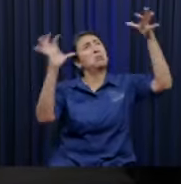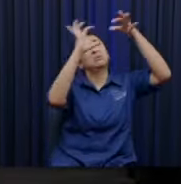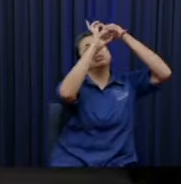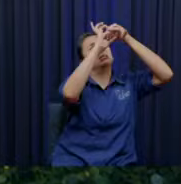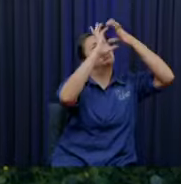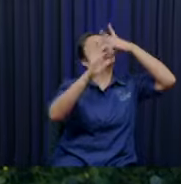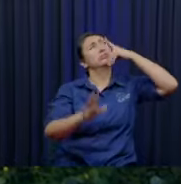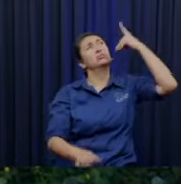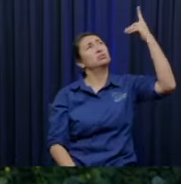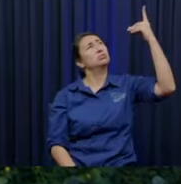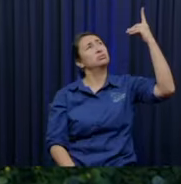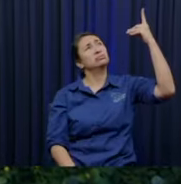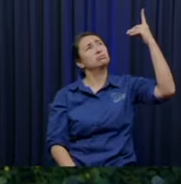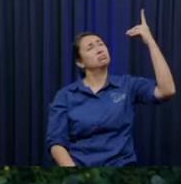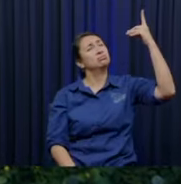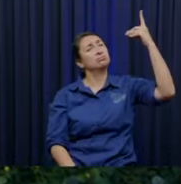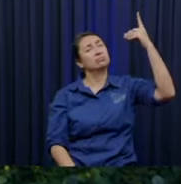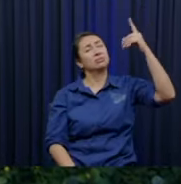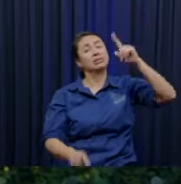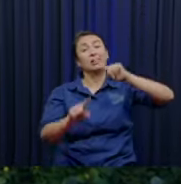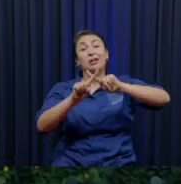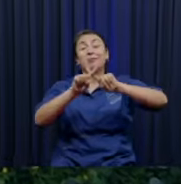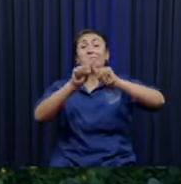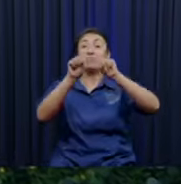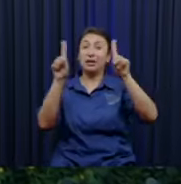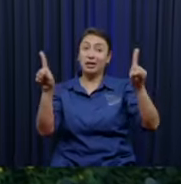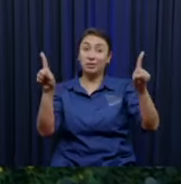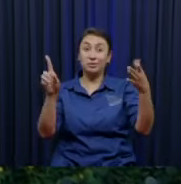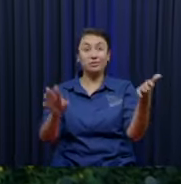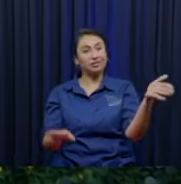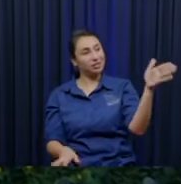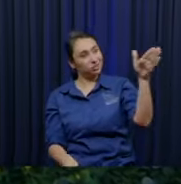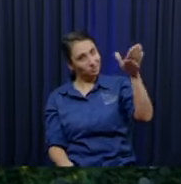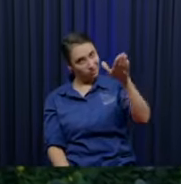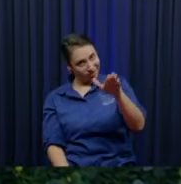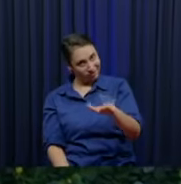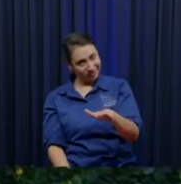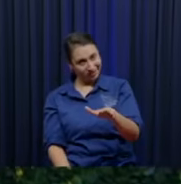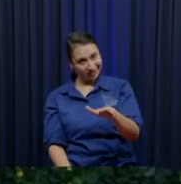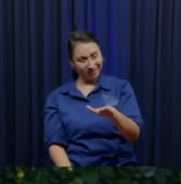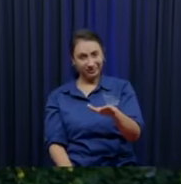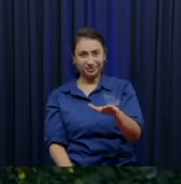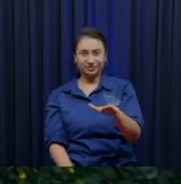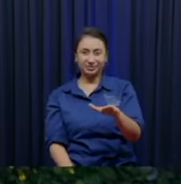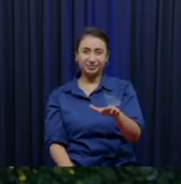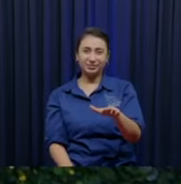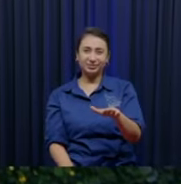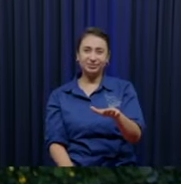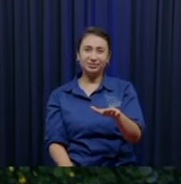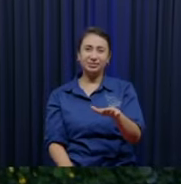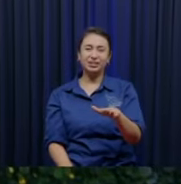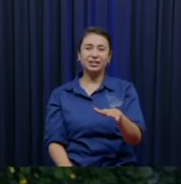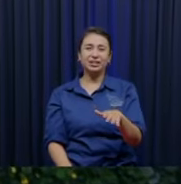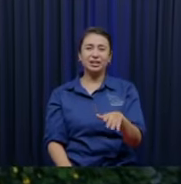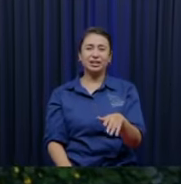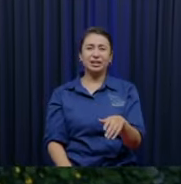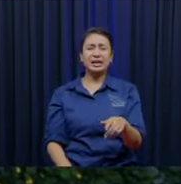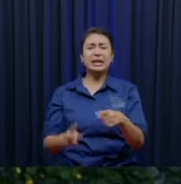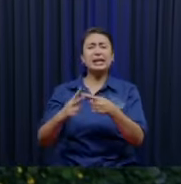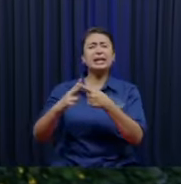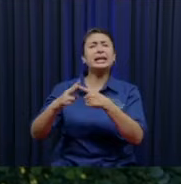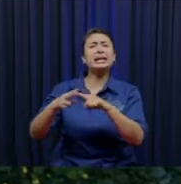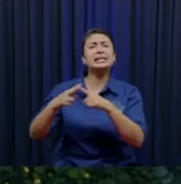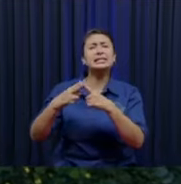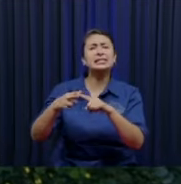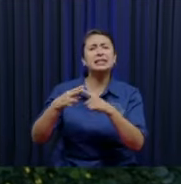Pero qué bendición cuando pasó el tiempo. Empezaron a ver hermanos que Dios